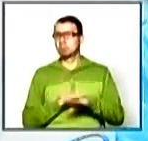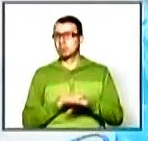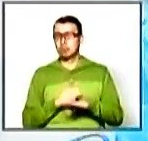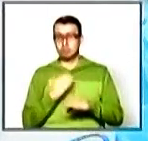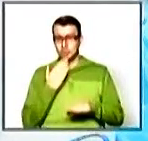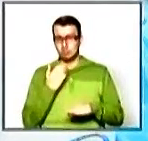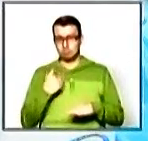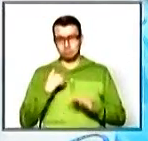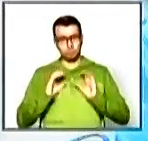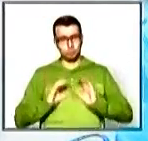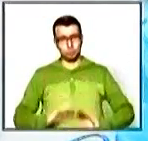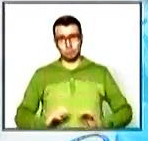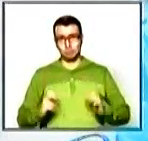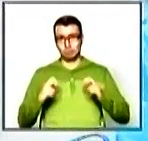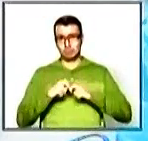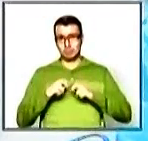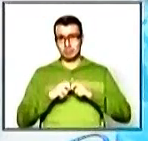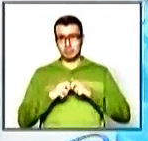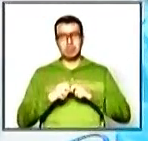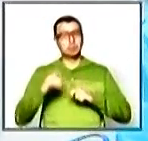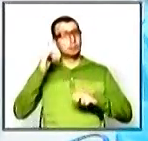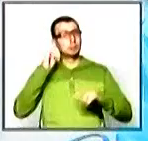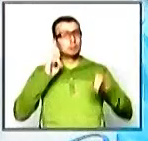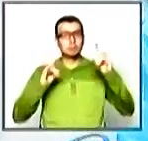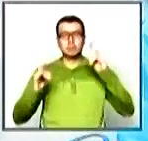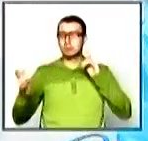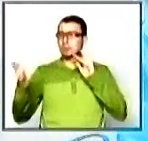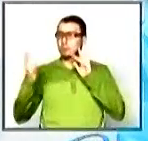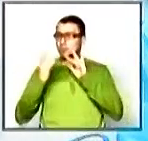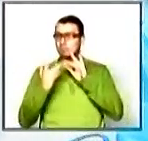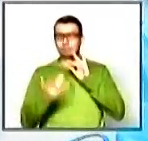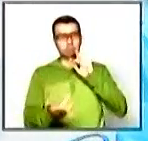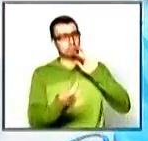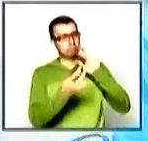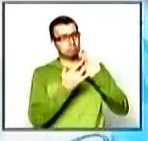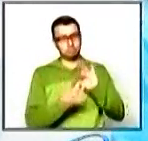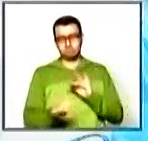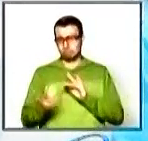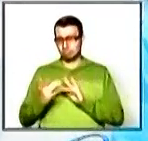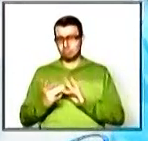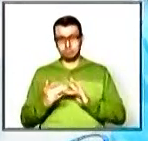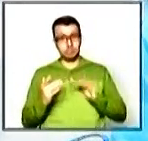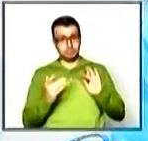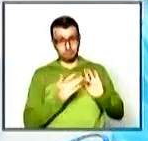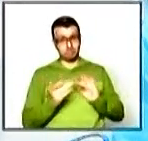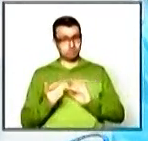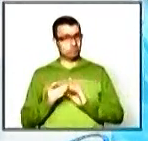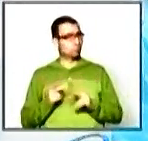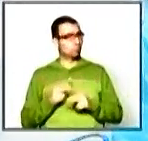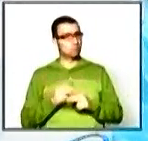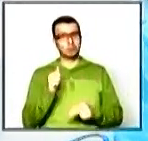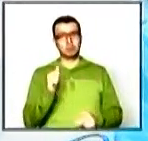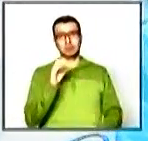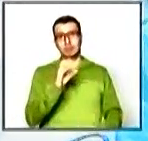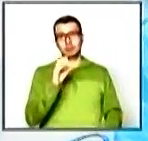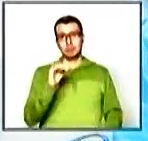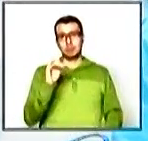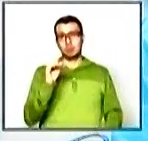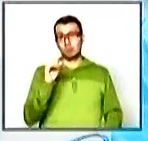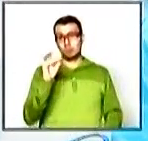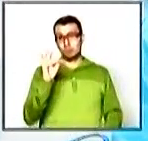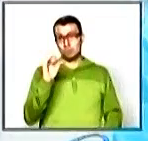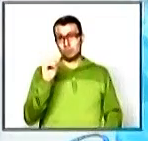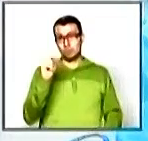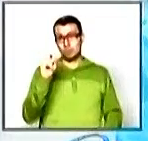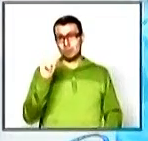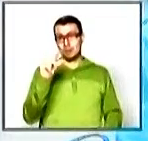de energía, habilitar esos puntos que nosotros llamamos puntos axiotonales, y lo que vamos a empezar a hacer con todo este procedimiento es reconectar